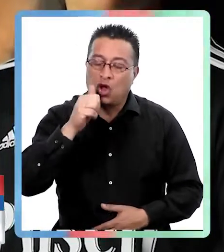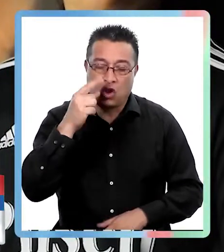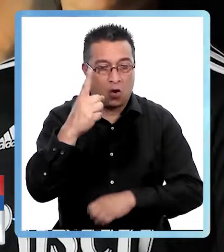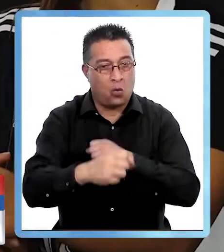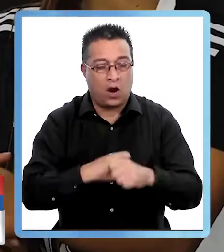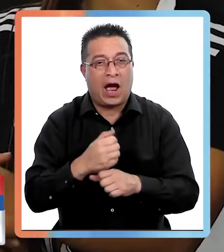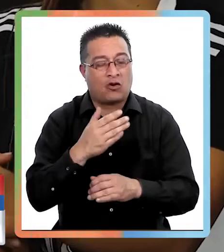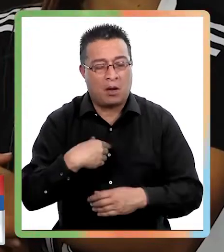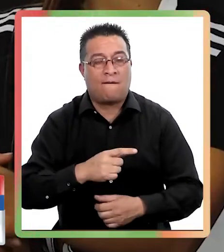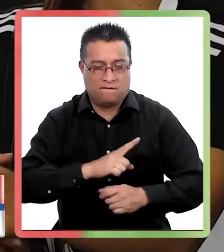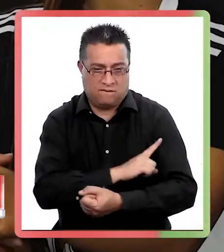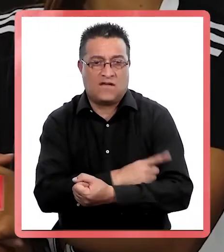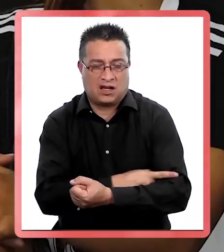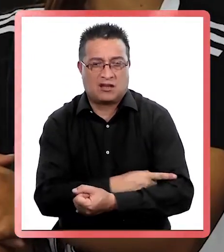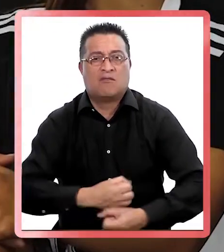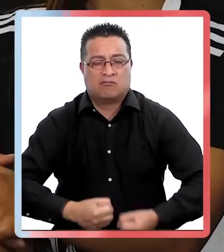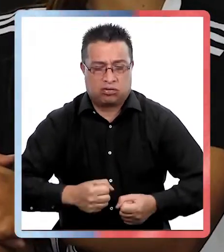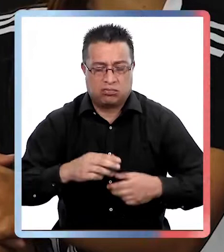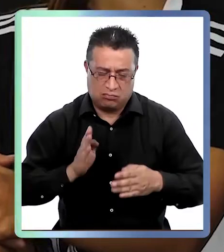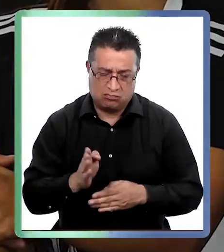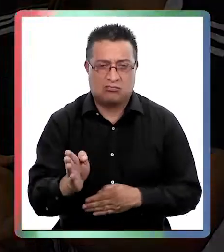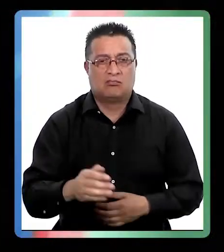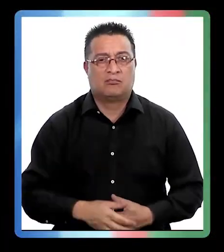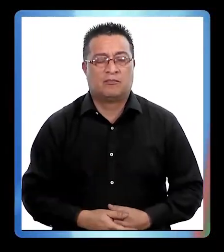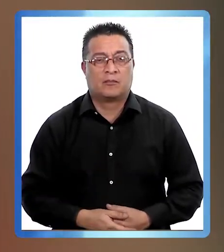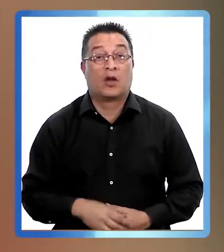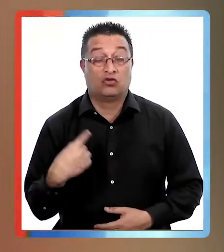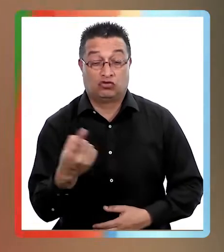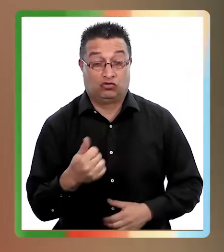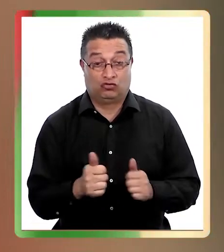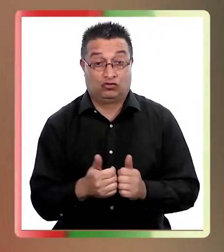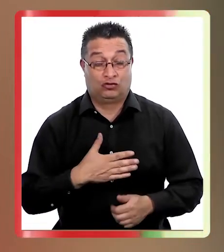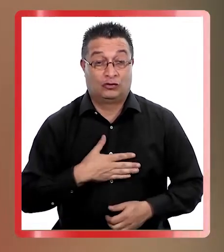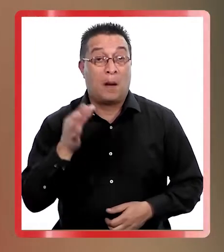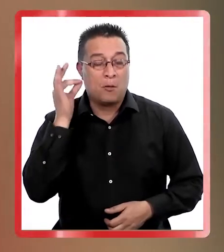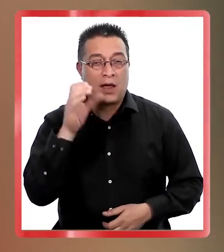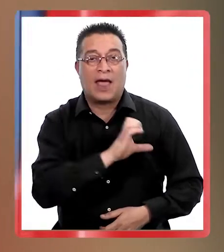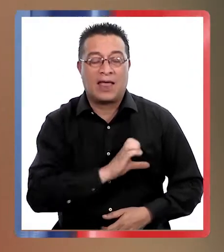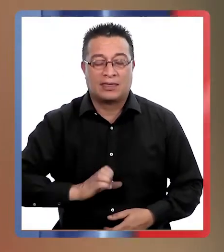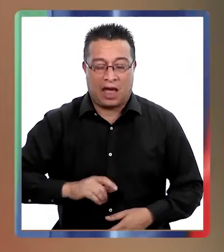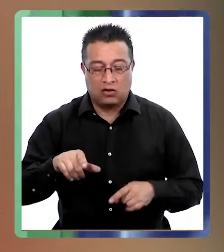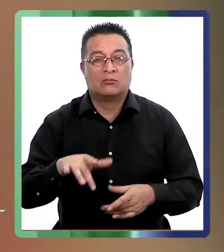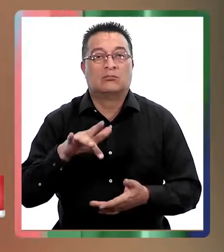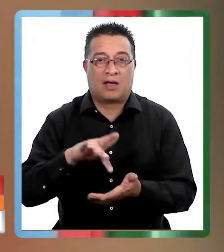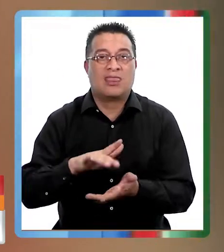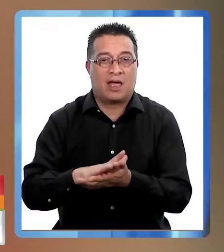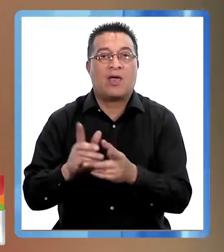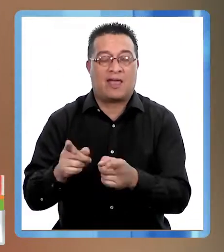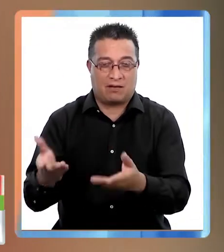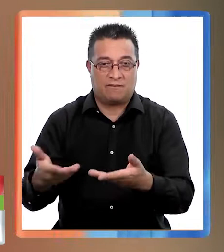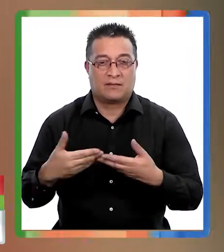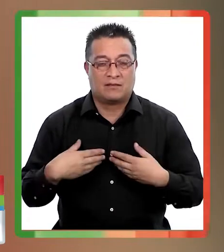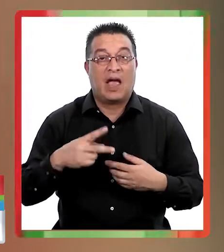del año nos queremos valientes, fuertes, grandes y vivas. Con nosotras las mujeres, el Estado tiene la deuda de asegurarnos